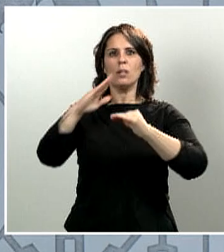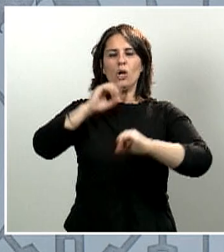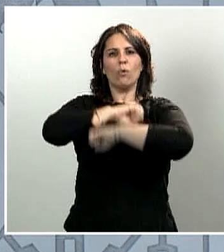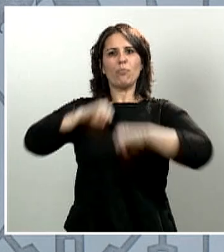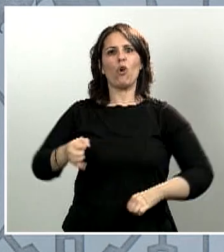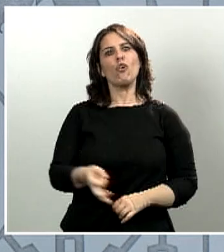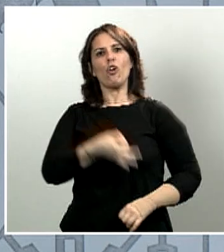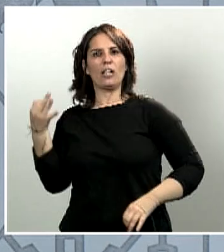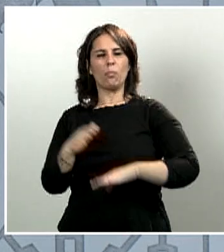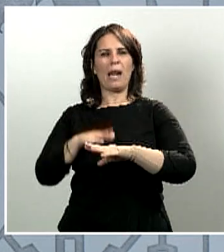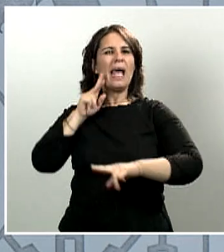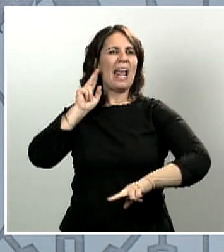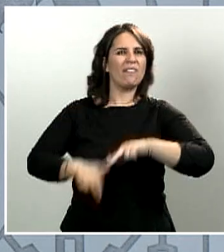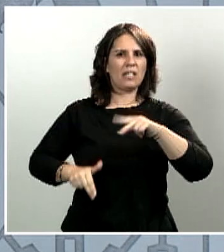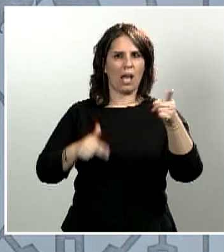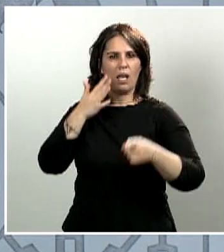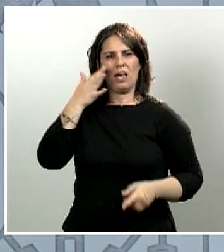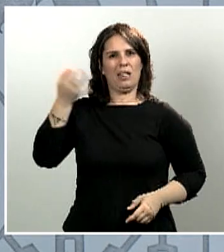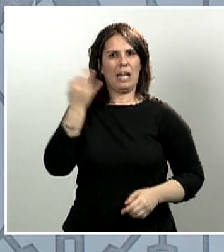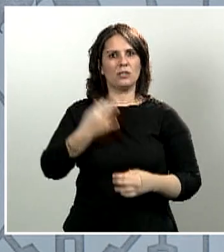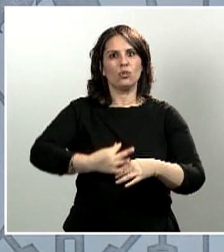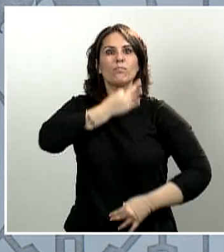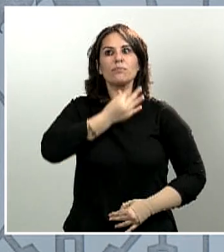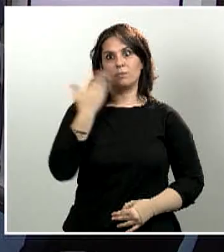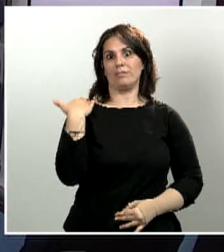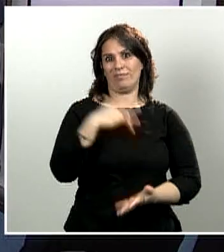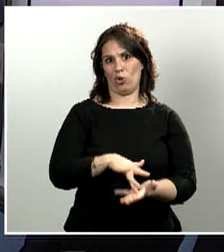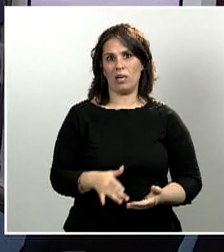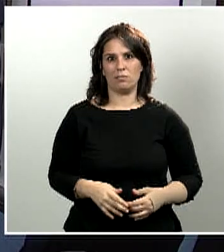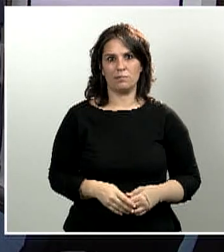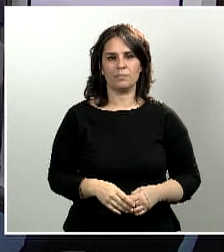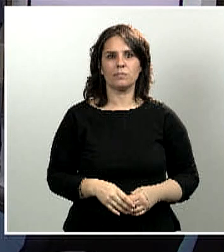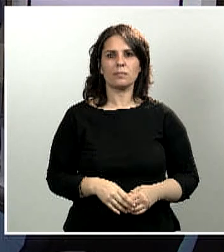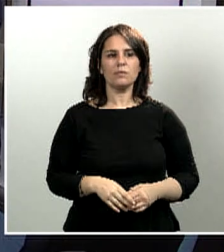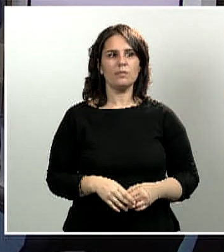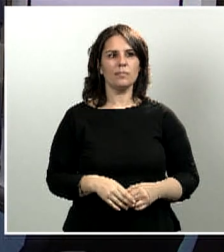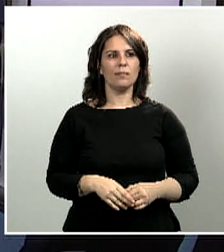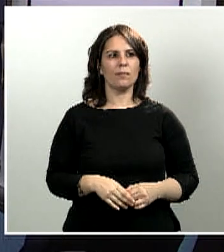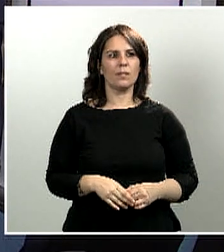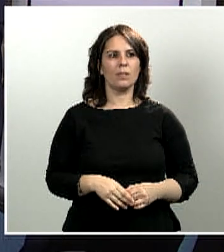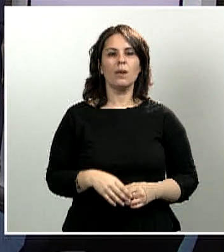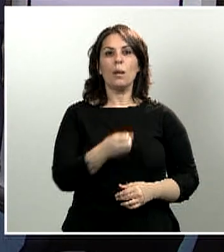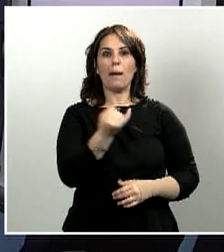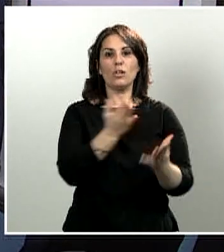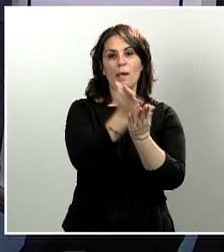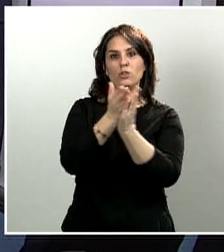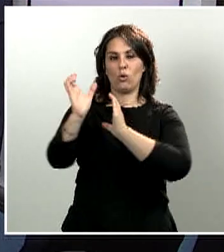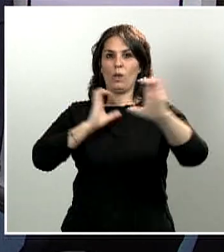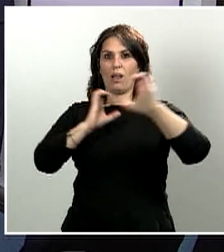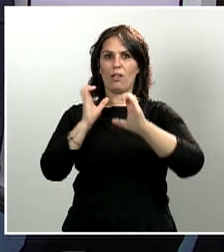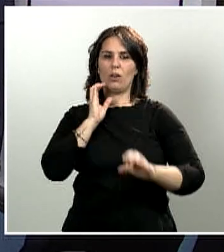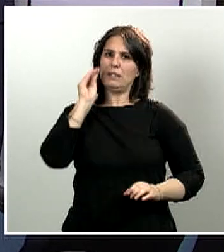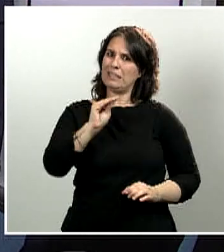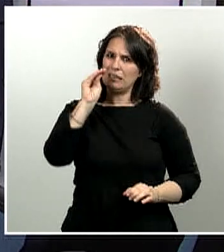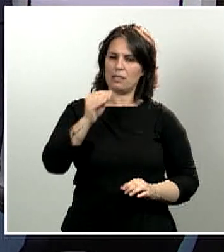esos riesgos de colapso que hemos vivido. Al hilo de esto se insiste por parte de varios medios en aspectos de la